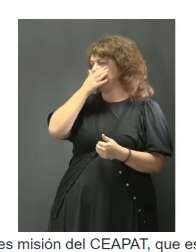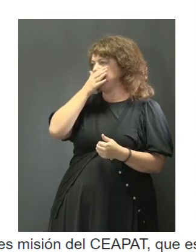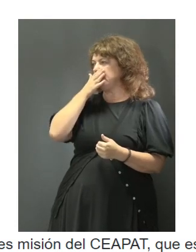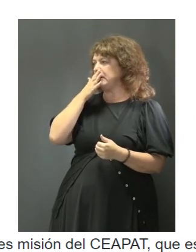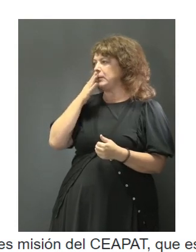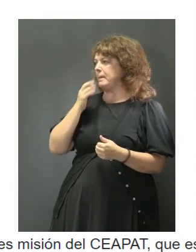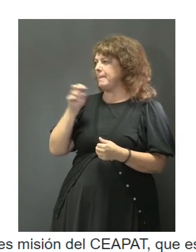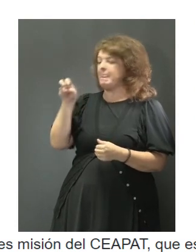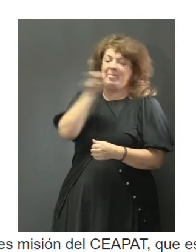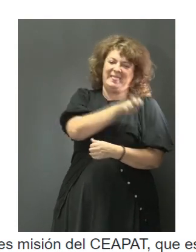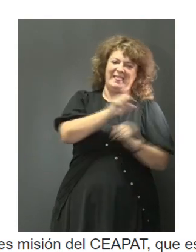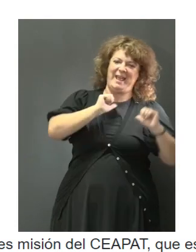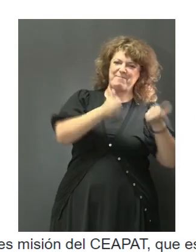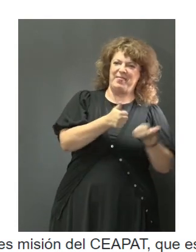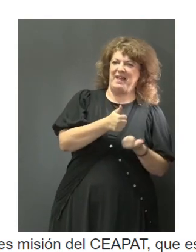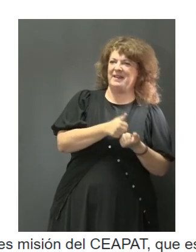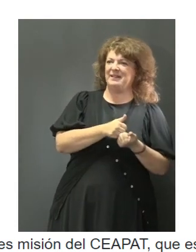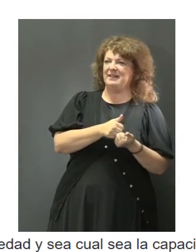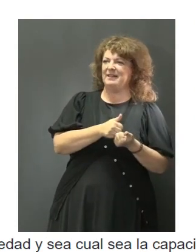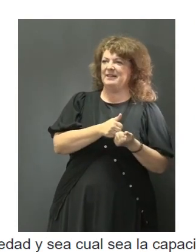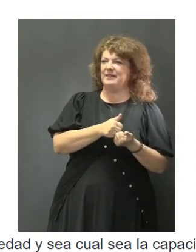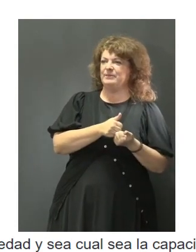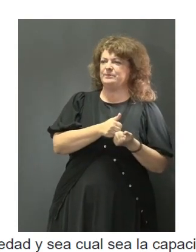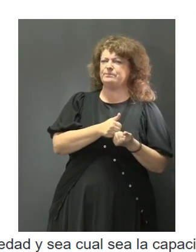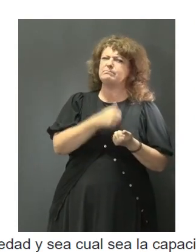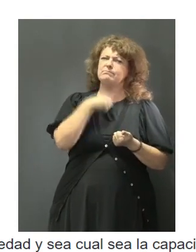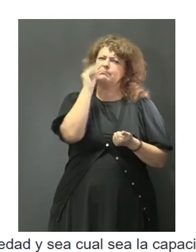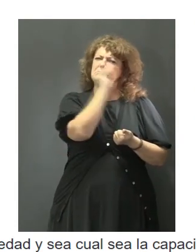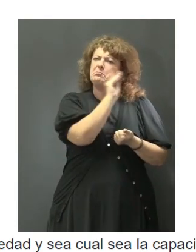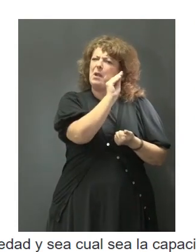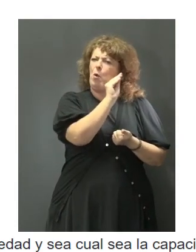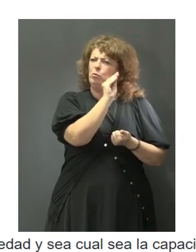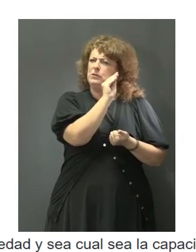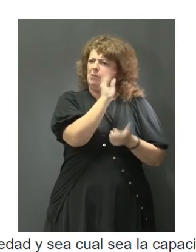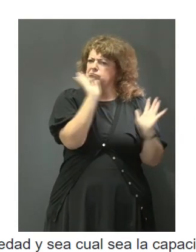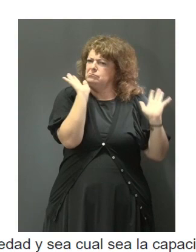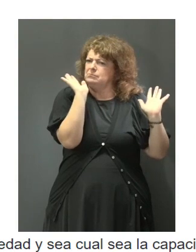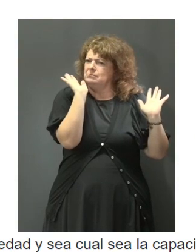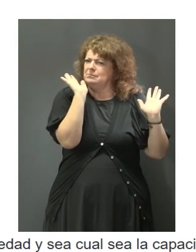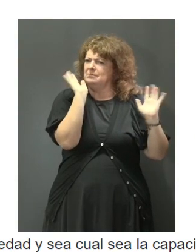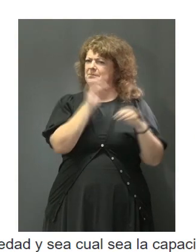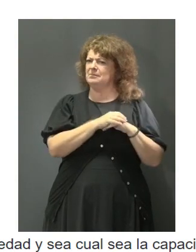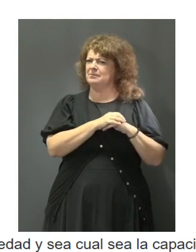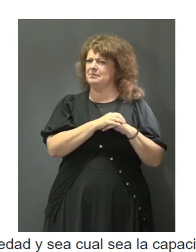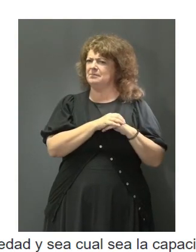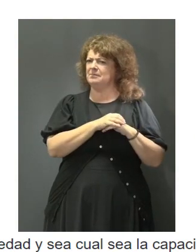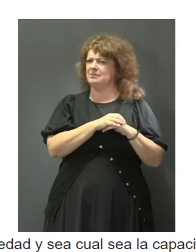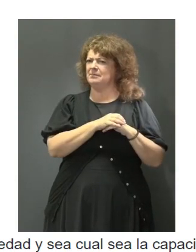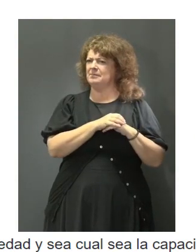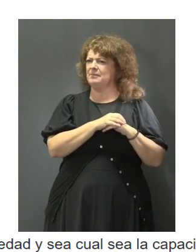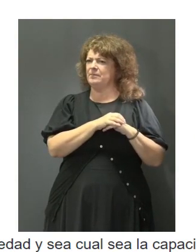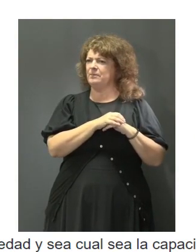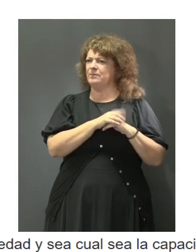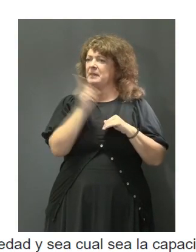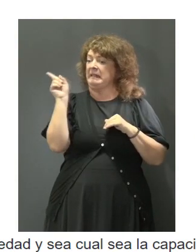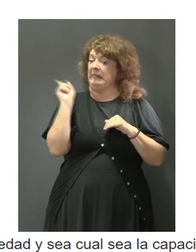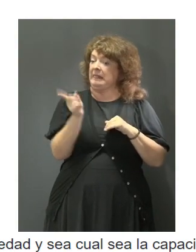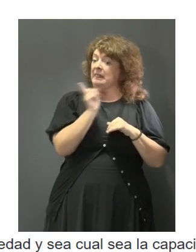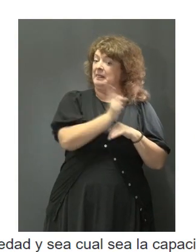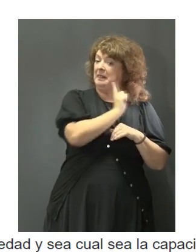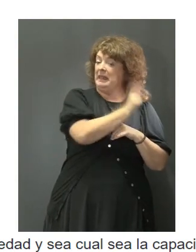Bueno, pues voy a empezar lanzando una pregunta que va a ser común